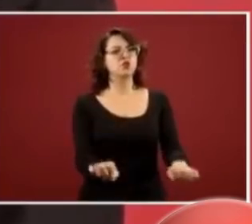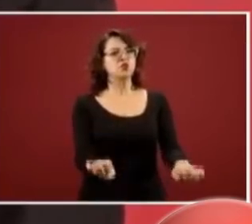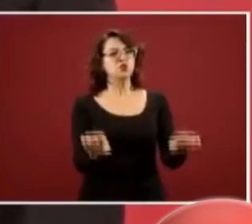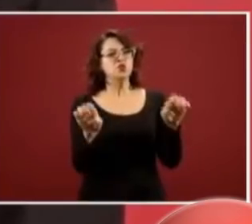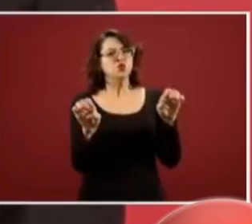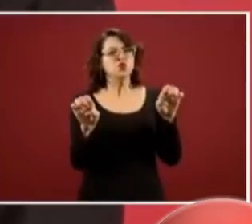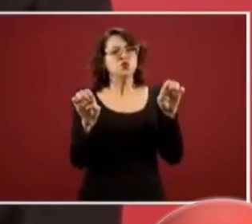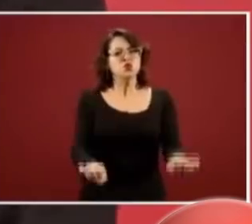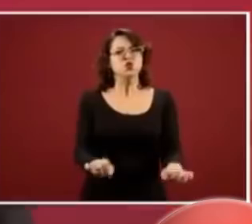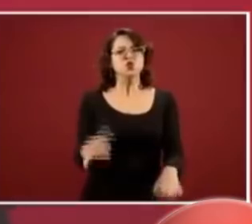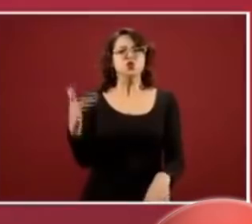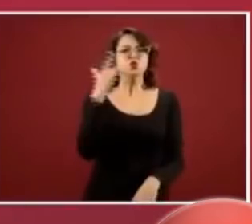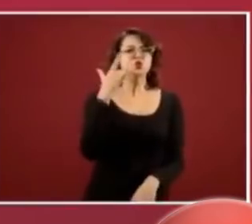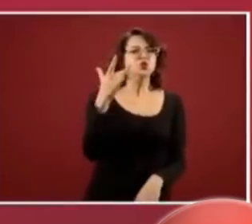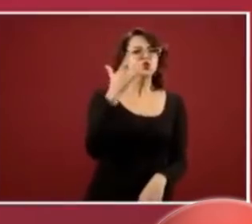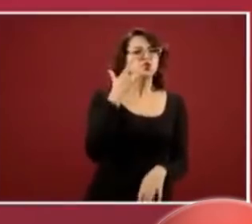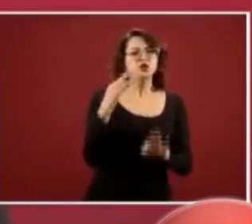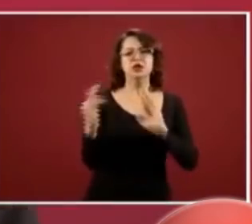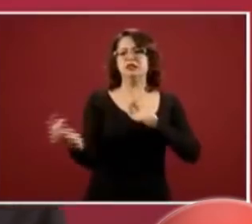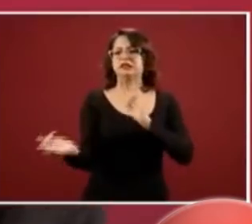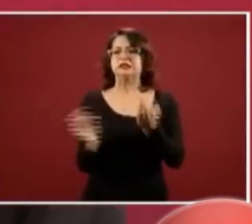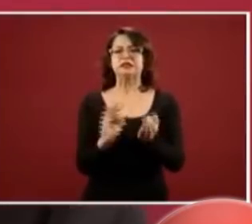gran lujo, y colonias